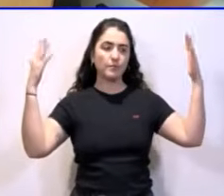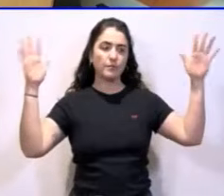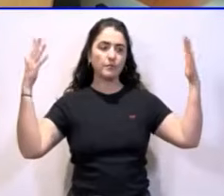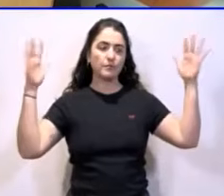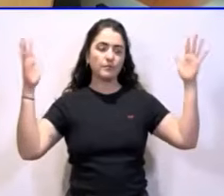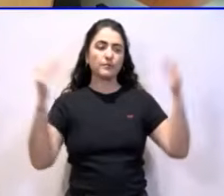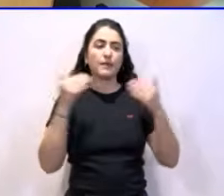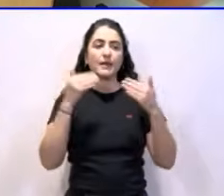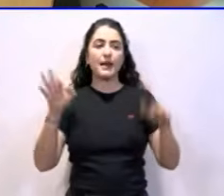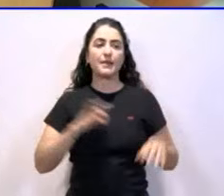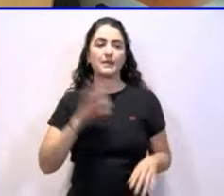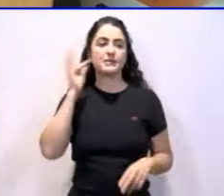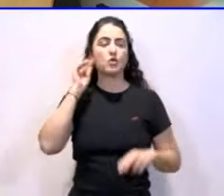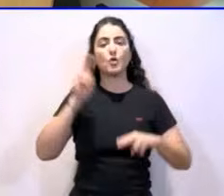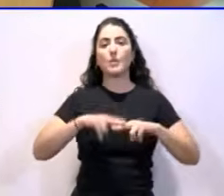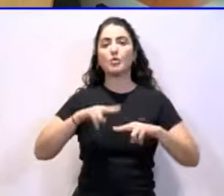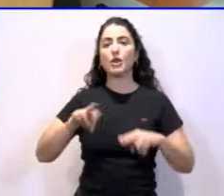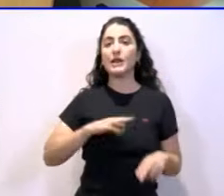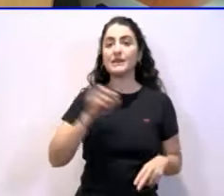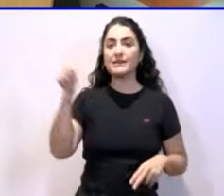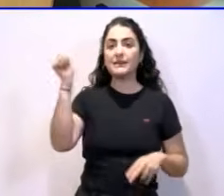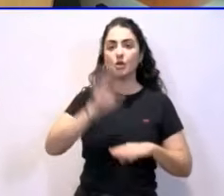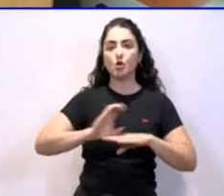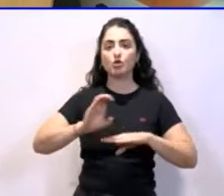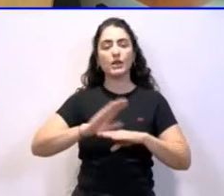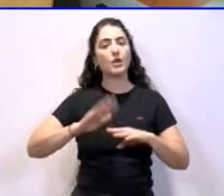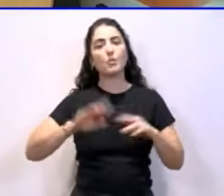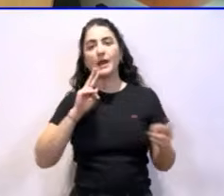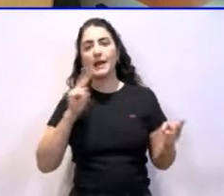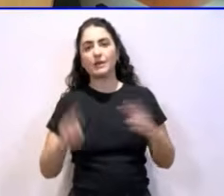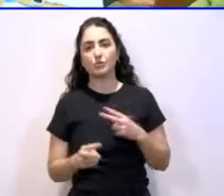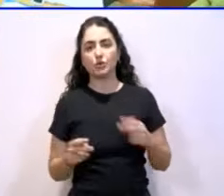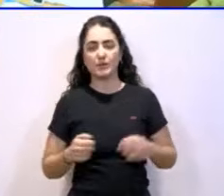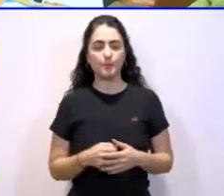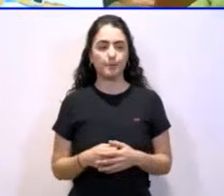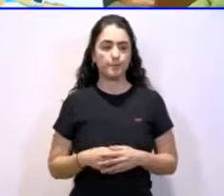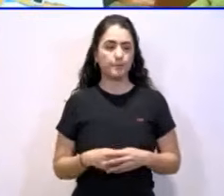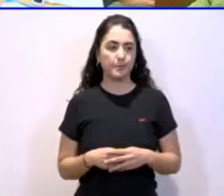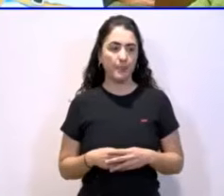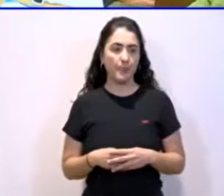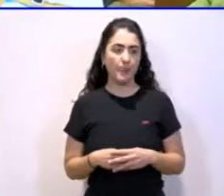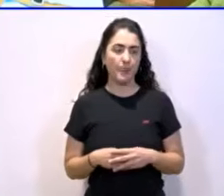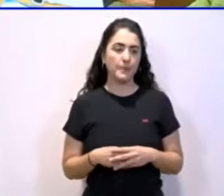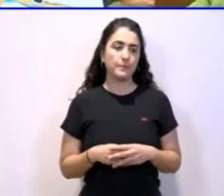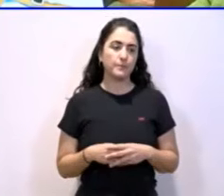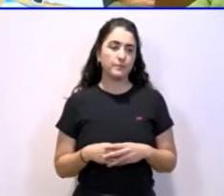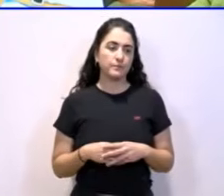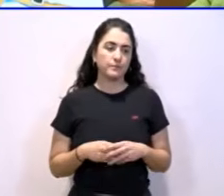Gracias, señora Moreno. Señor consejero, para réplica desde el escaño.